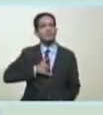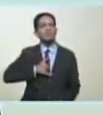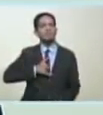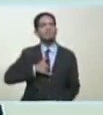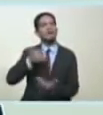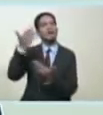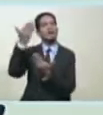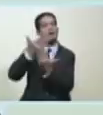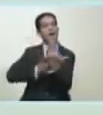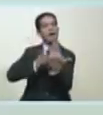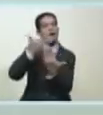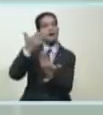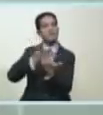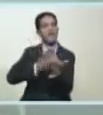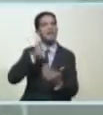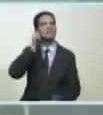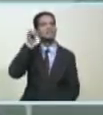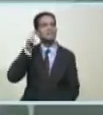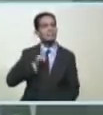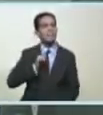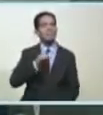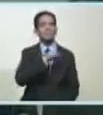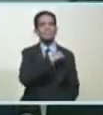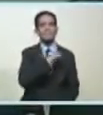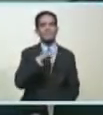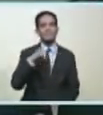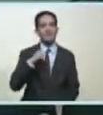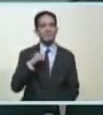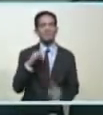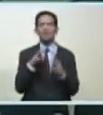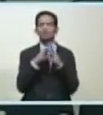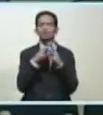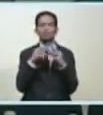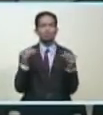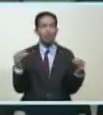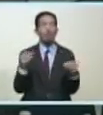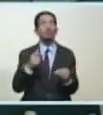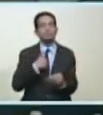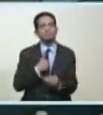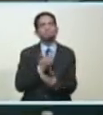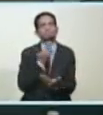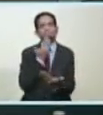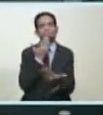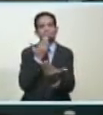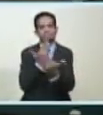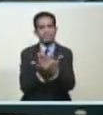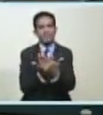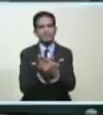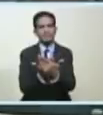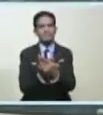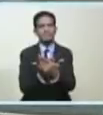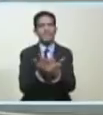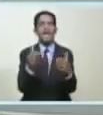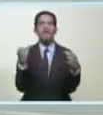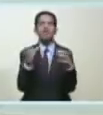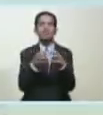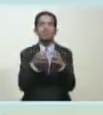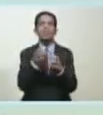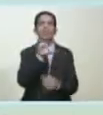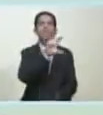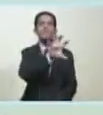carta, llamada privada, a todos mi agradecimiento. Al grupo de